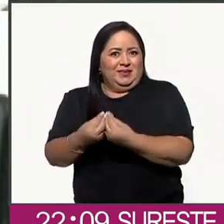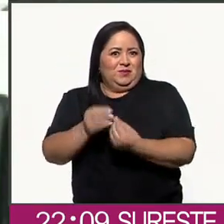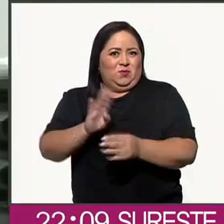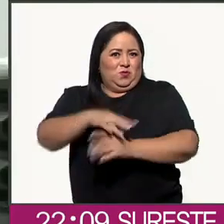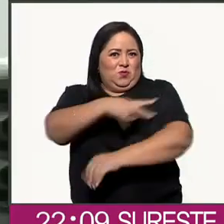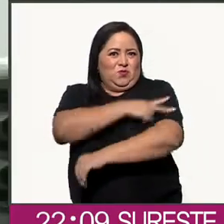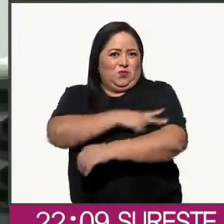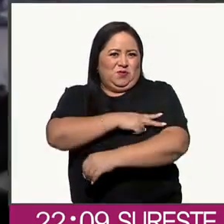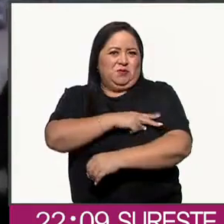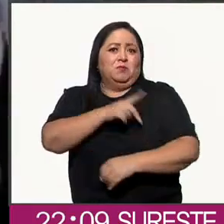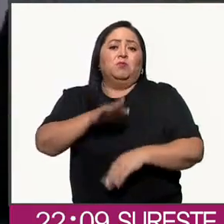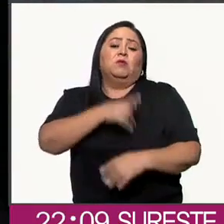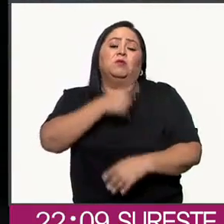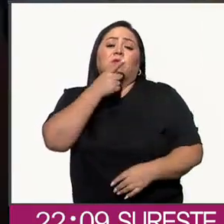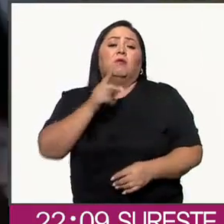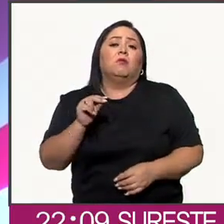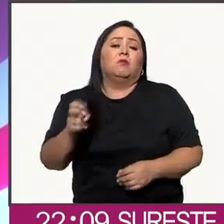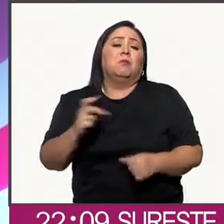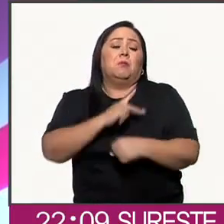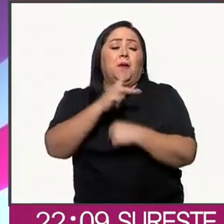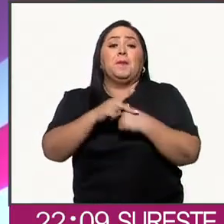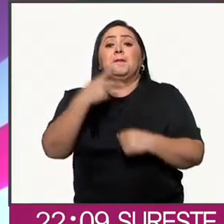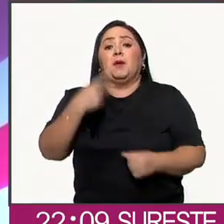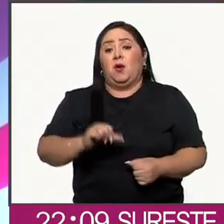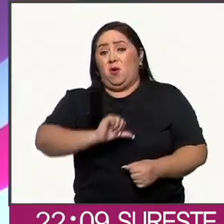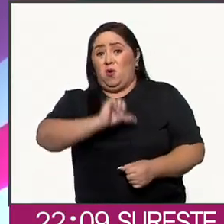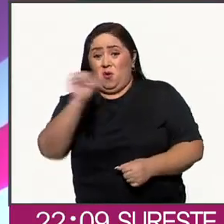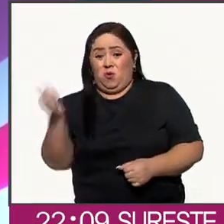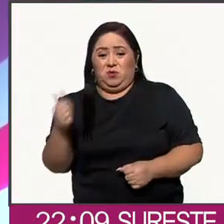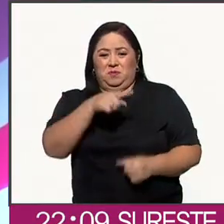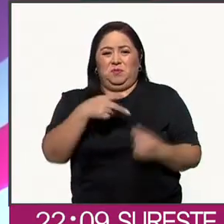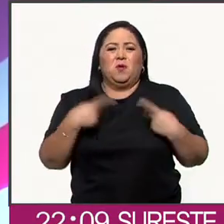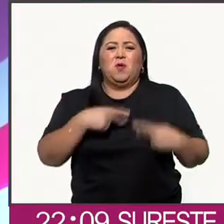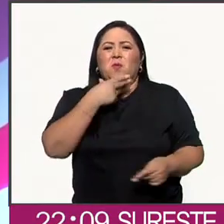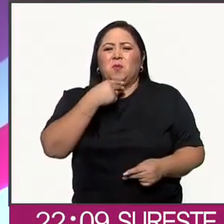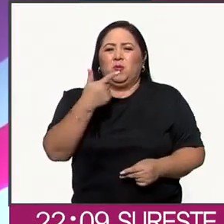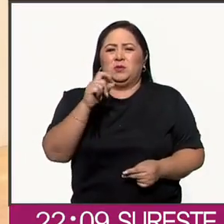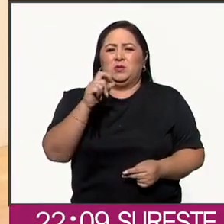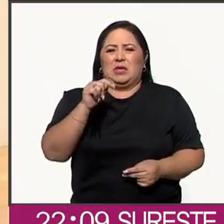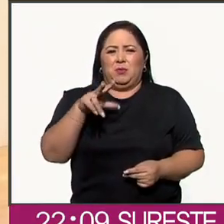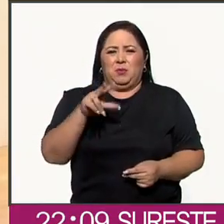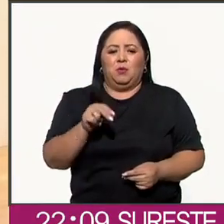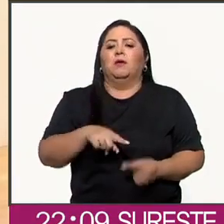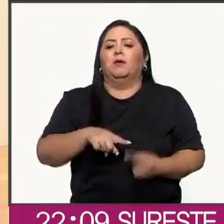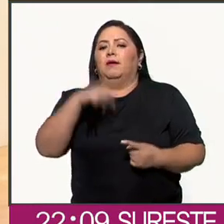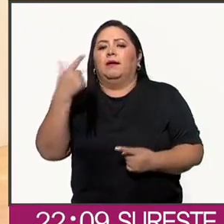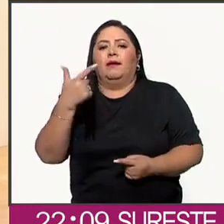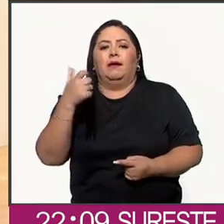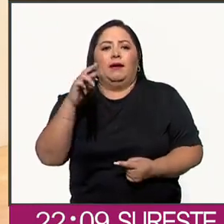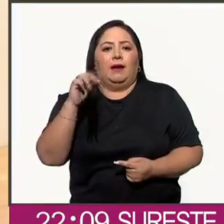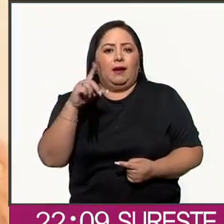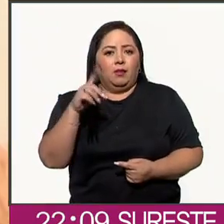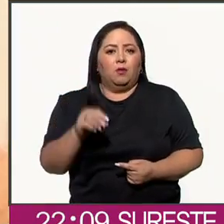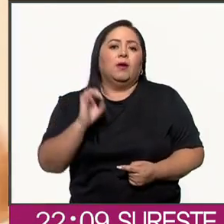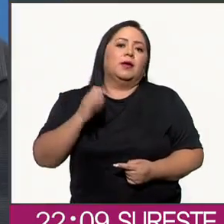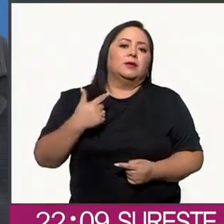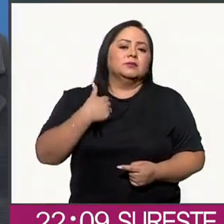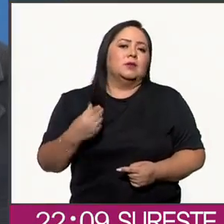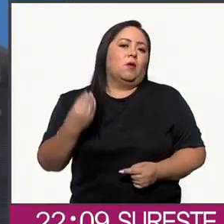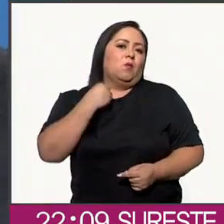supuesta militarización del país. Otros de los consejeros son Gustavo de Hoyos, Gerardo Carrasco Chávez, exabogado